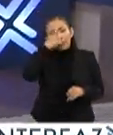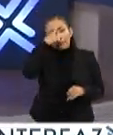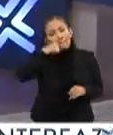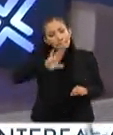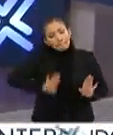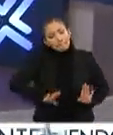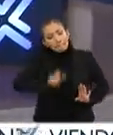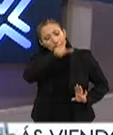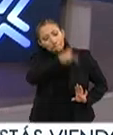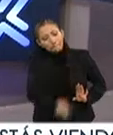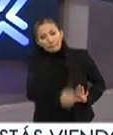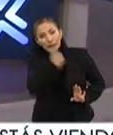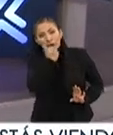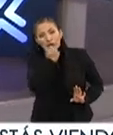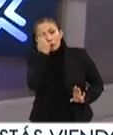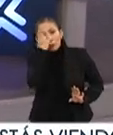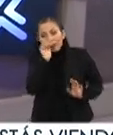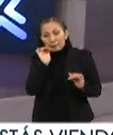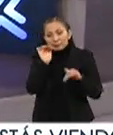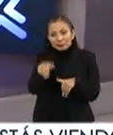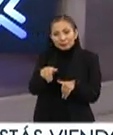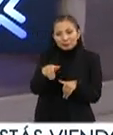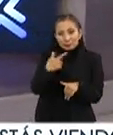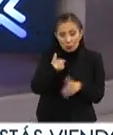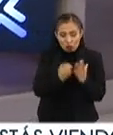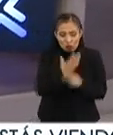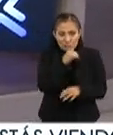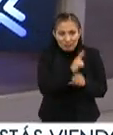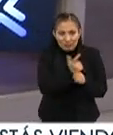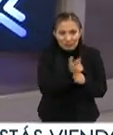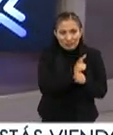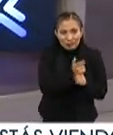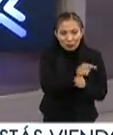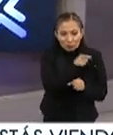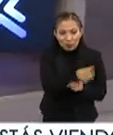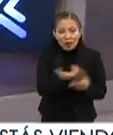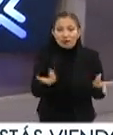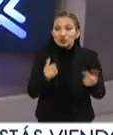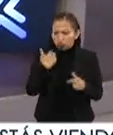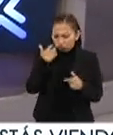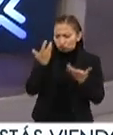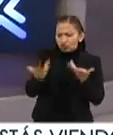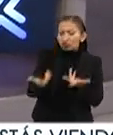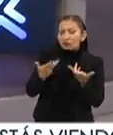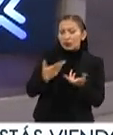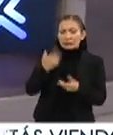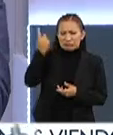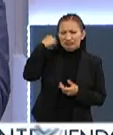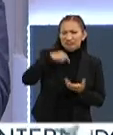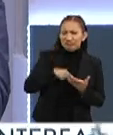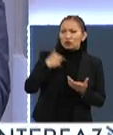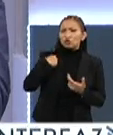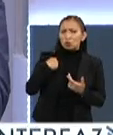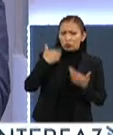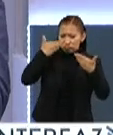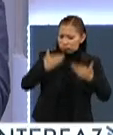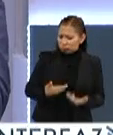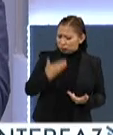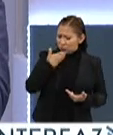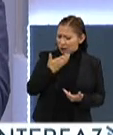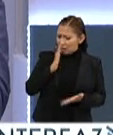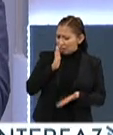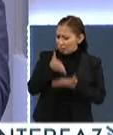perfil del estudiante? Porque, bueno, como es nueva, precisamente, pues muchos se preguntarán, ¿yo seré